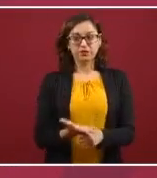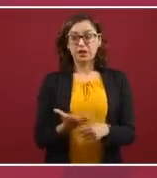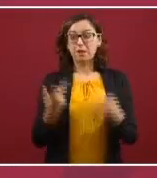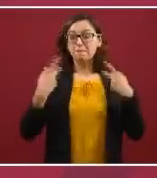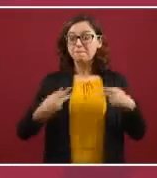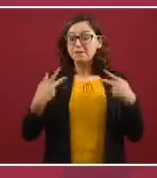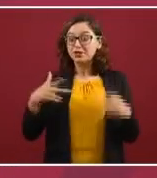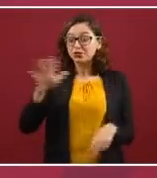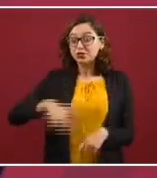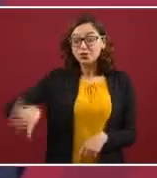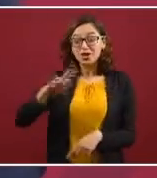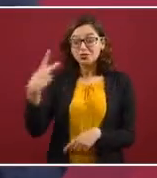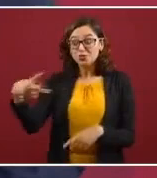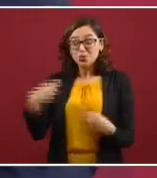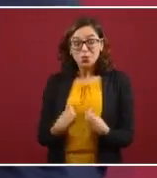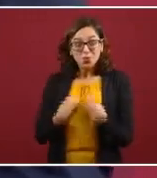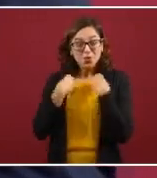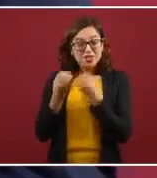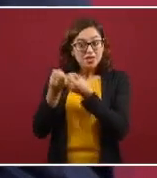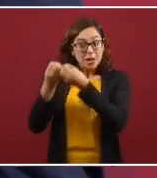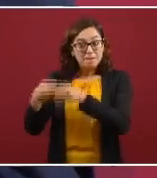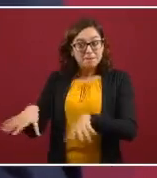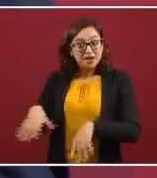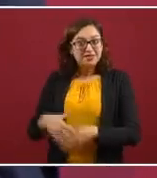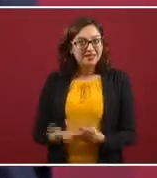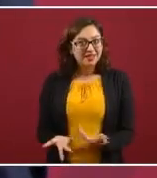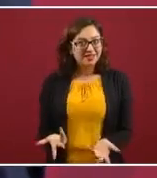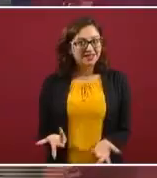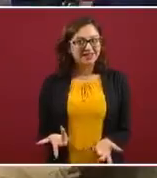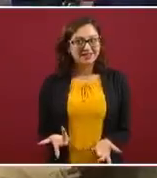vida de las gentes, asusaron